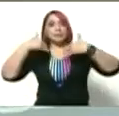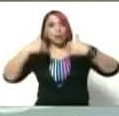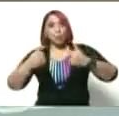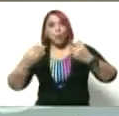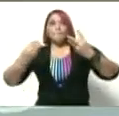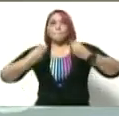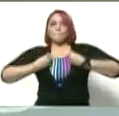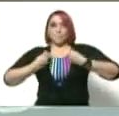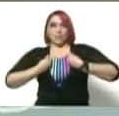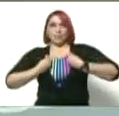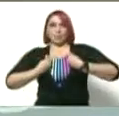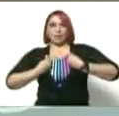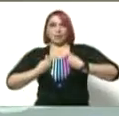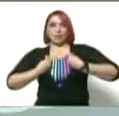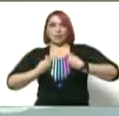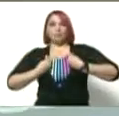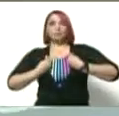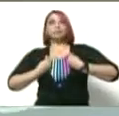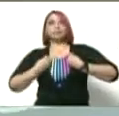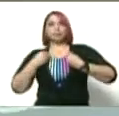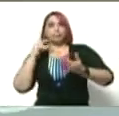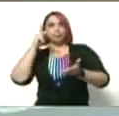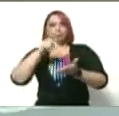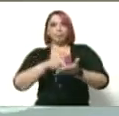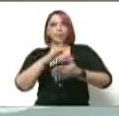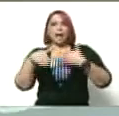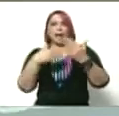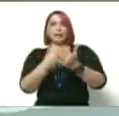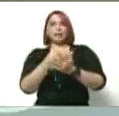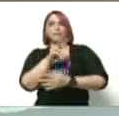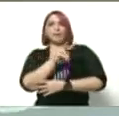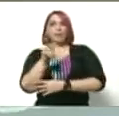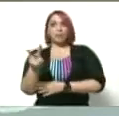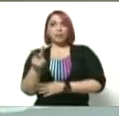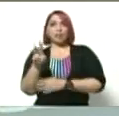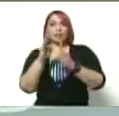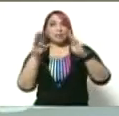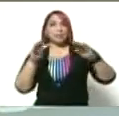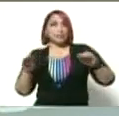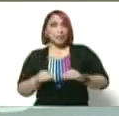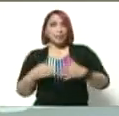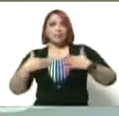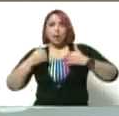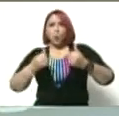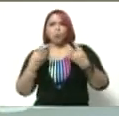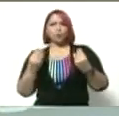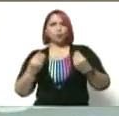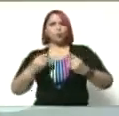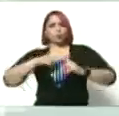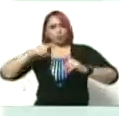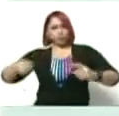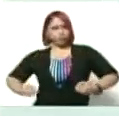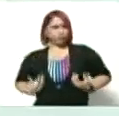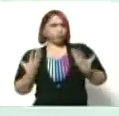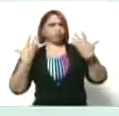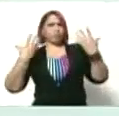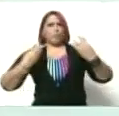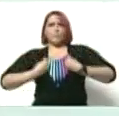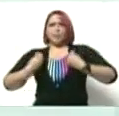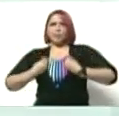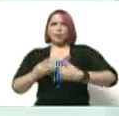vida y llegará el 22 de diciembre saludable llegará el 22 de diciembre con mucha energía mucho entusiasmo y mucha vida